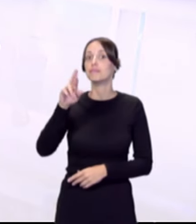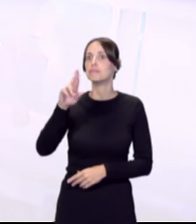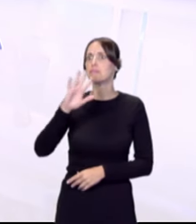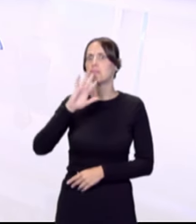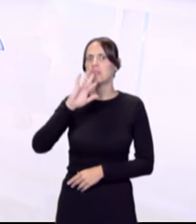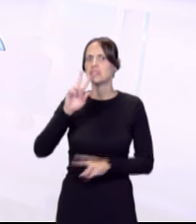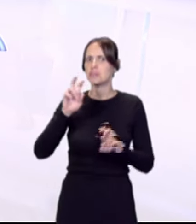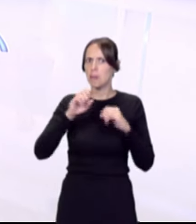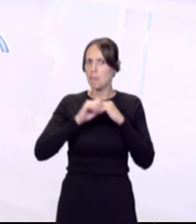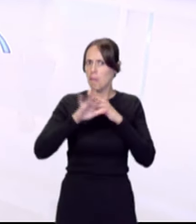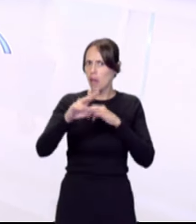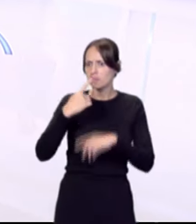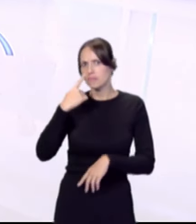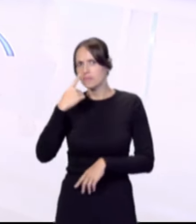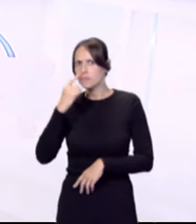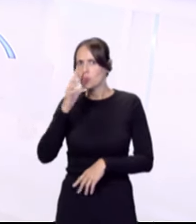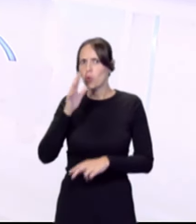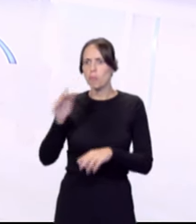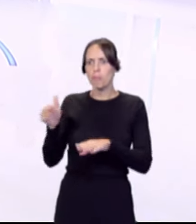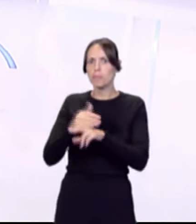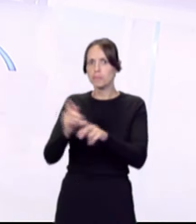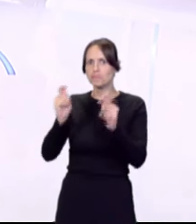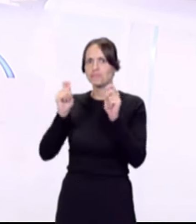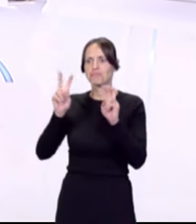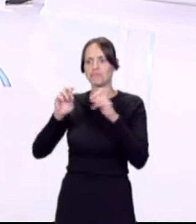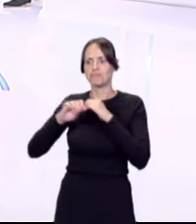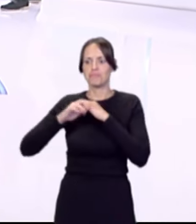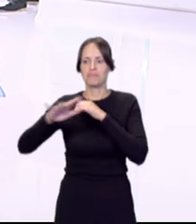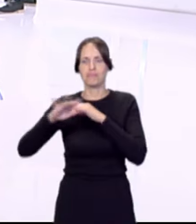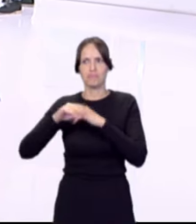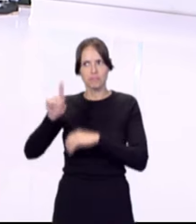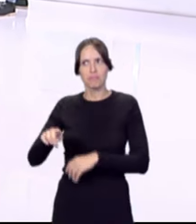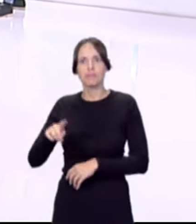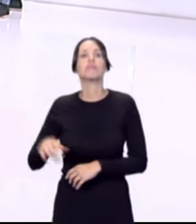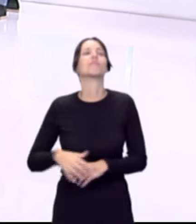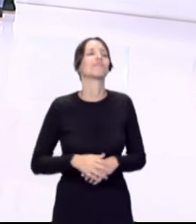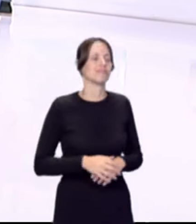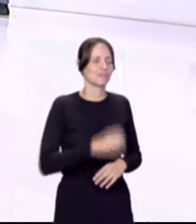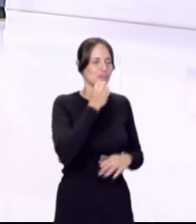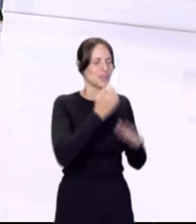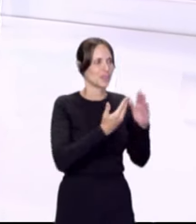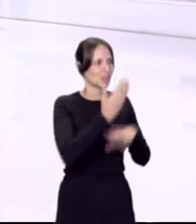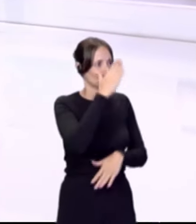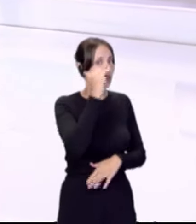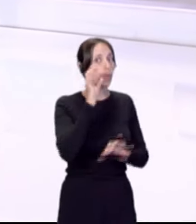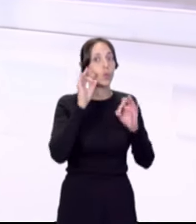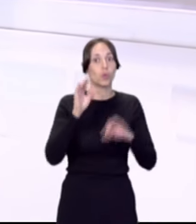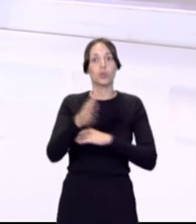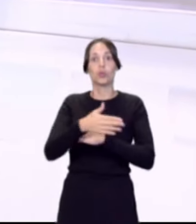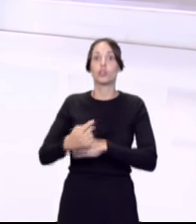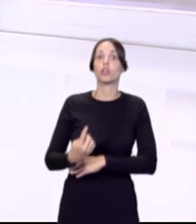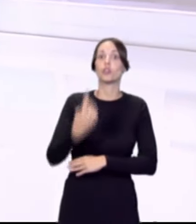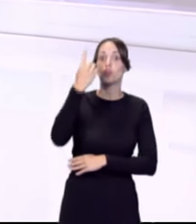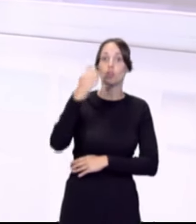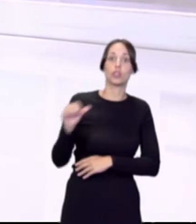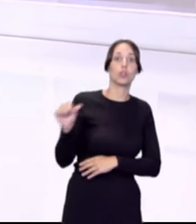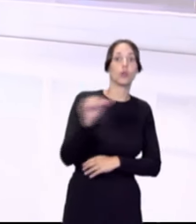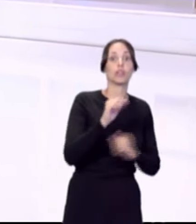del oleaje. Hay prealerta por fenómenos costeros. Así es. Buenos días, Pilar. Afectando sobre todo a las costas del norte y oeste, del Hierro, de La